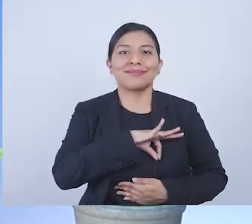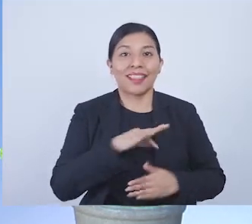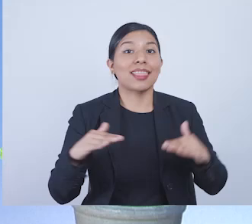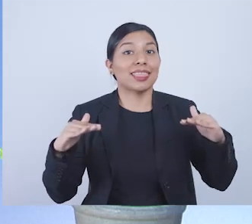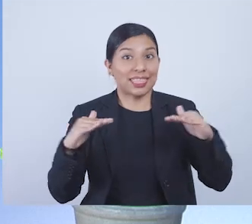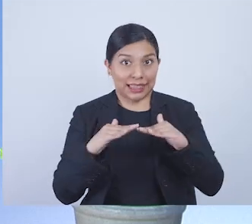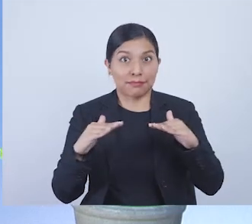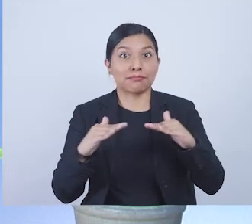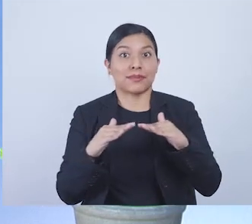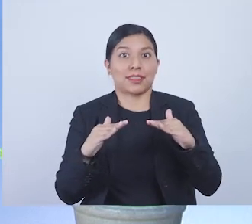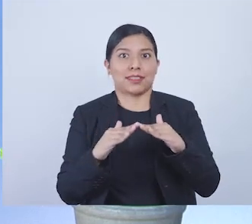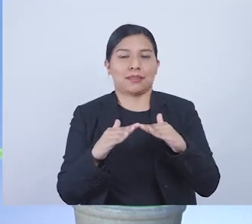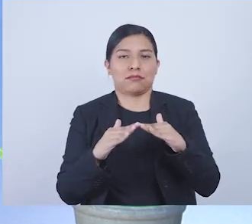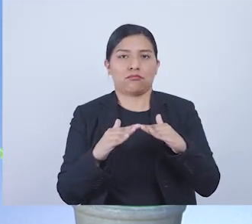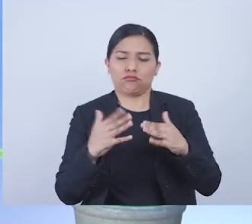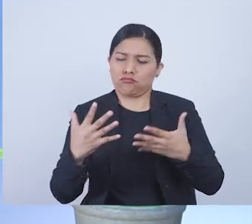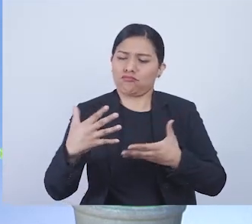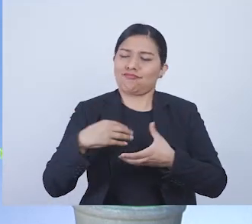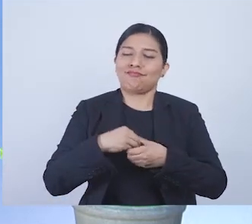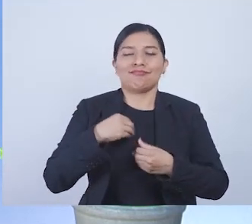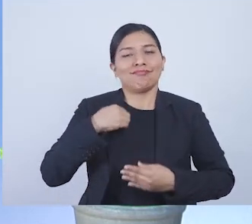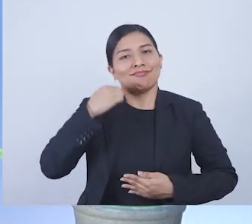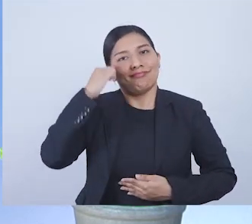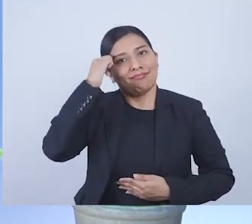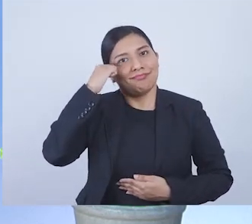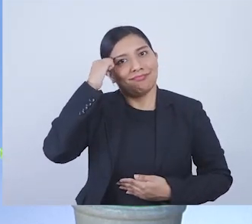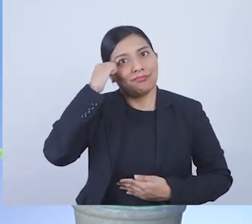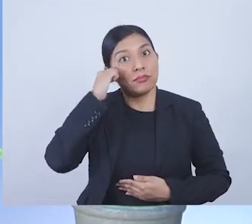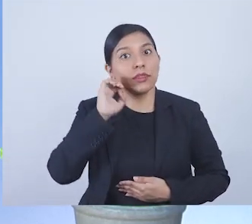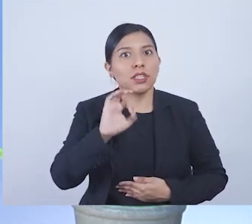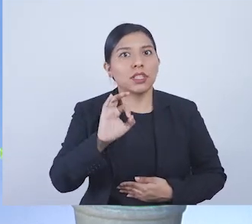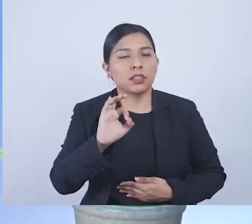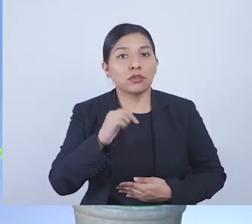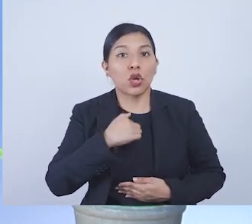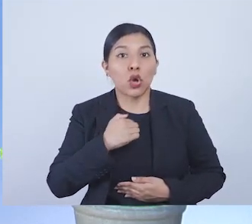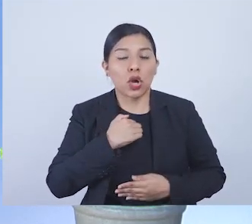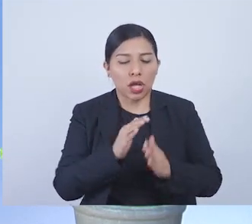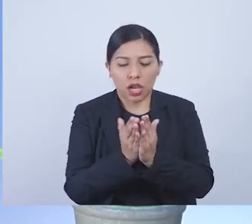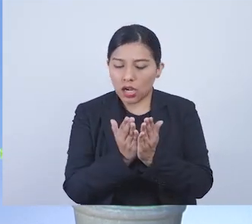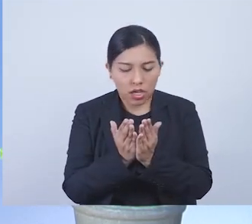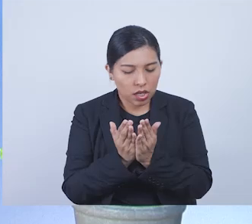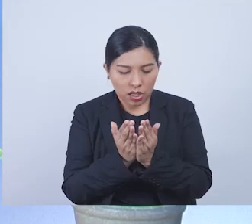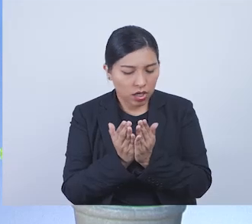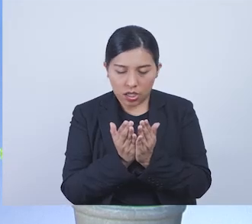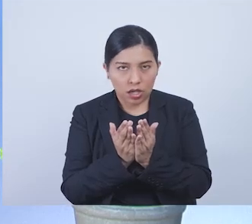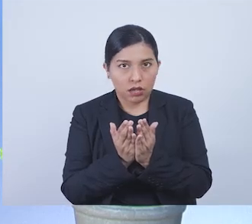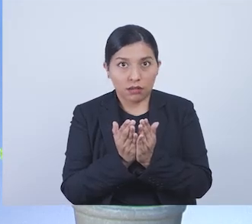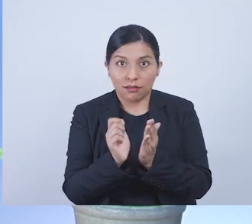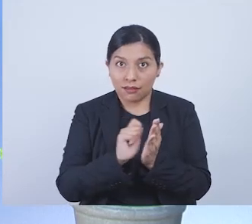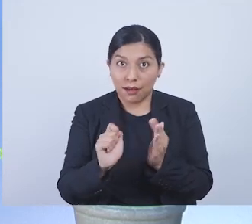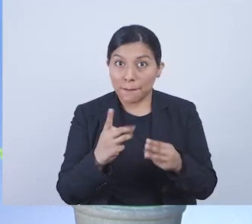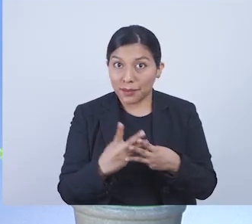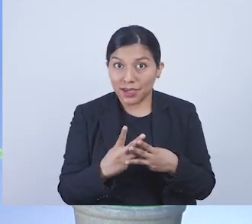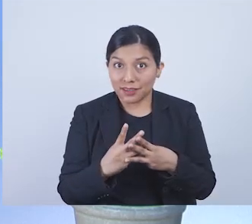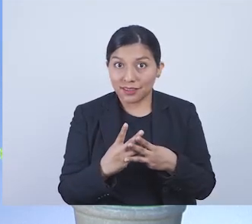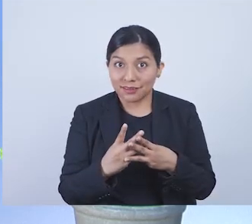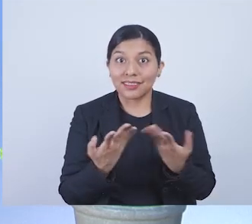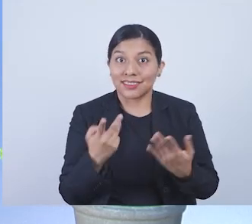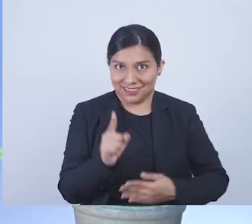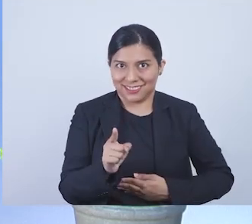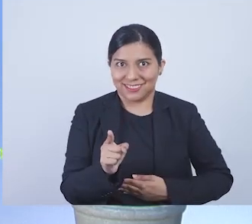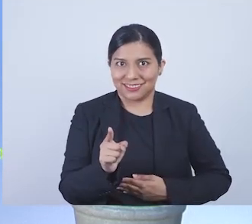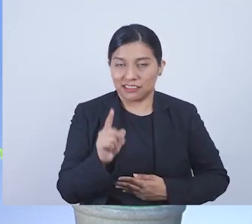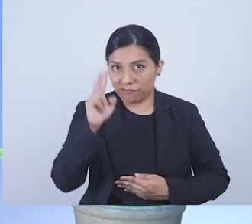también el área cognitiva, el aprendizaje, en la lectoescritura, en matemática. Por eso decimos que